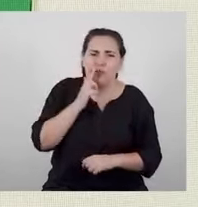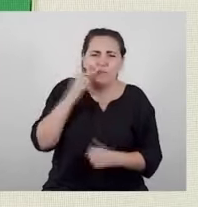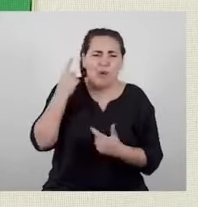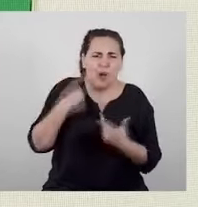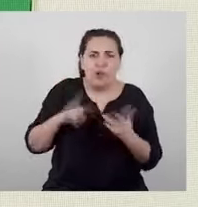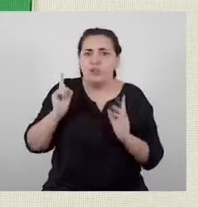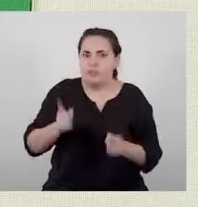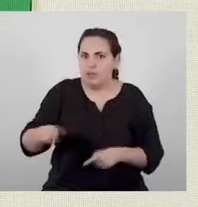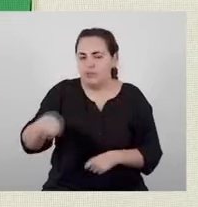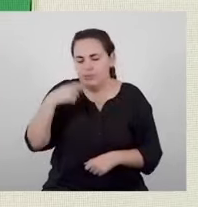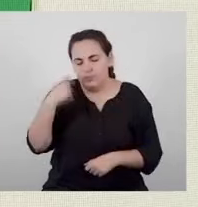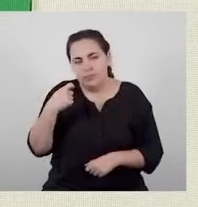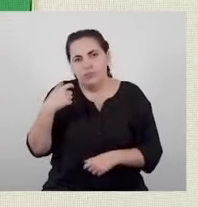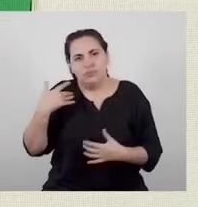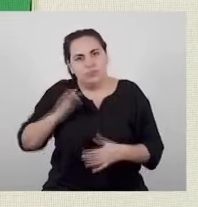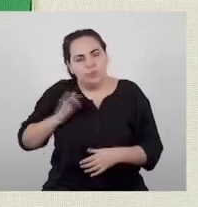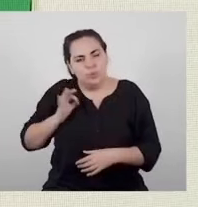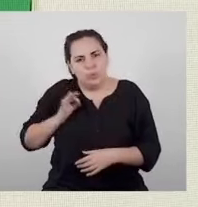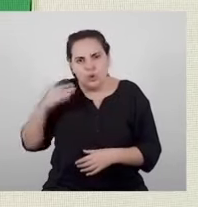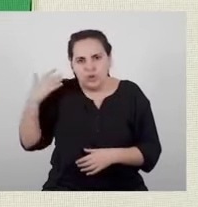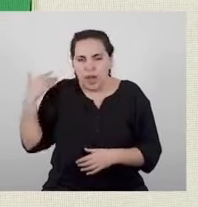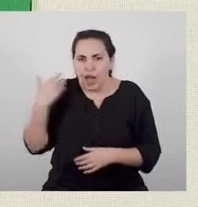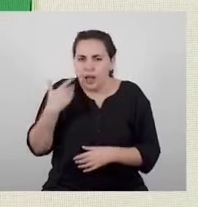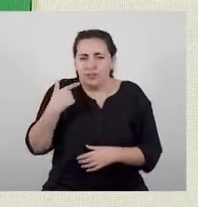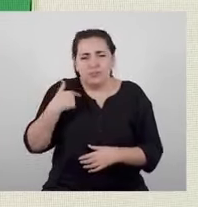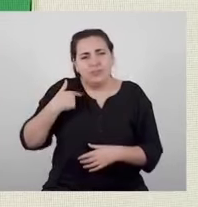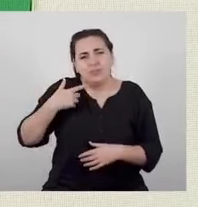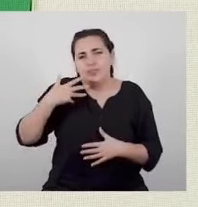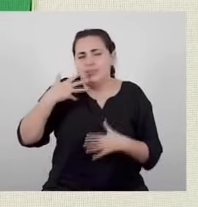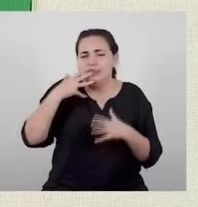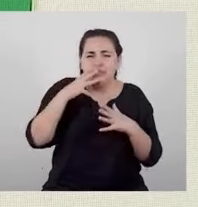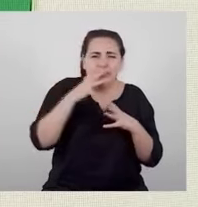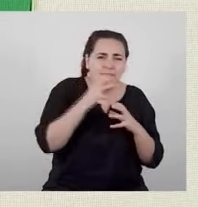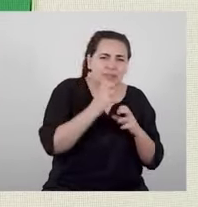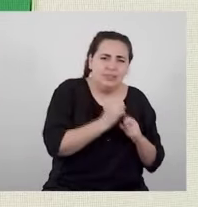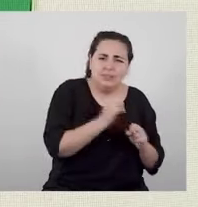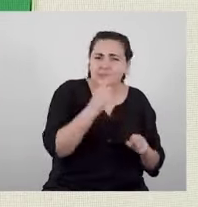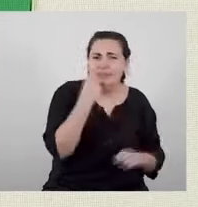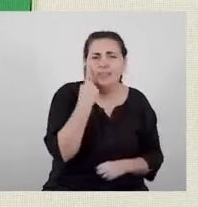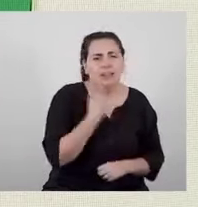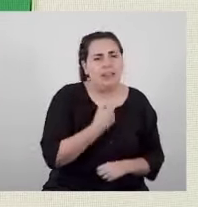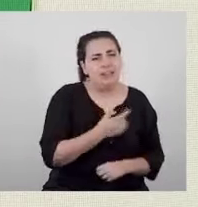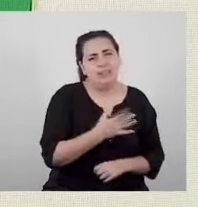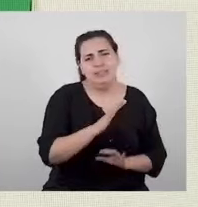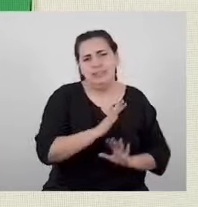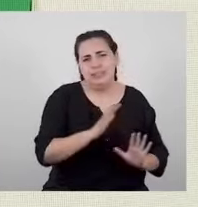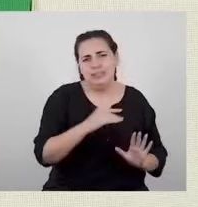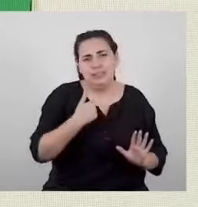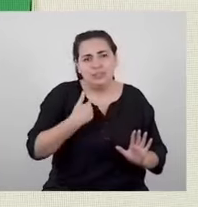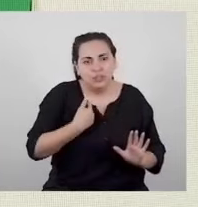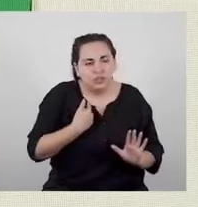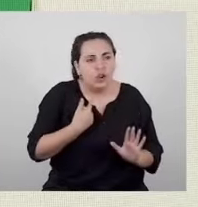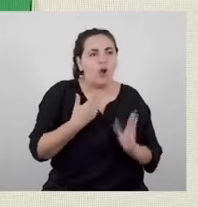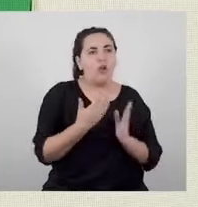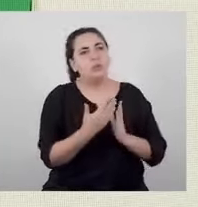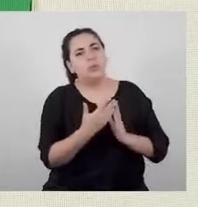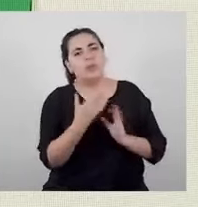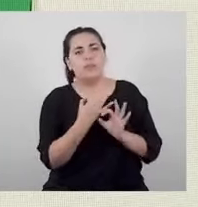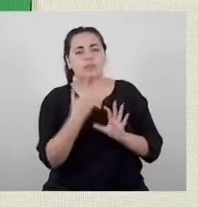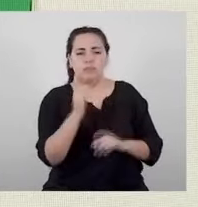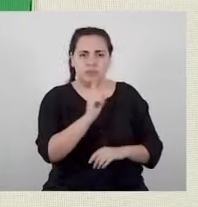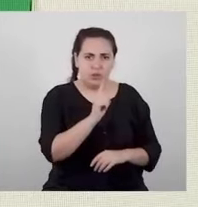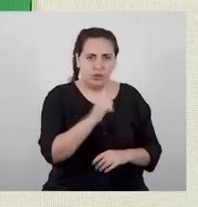y merca un montón de años y llegué a lugares muy tristes en relación a mi vida yo no lo estudié lo padecí pero hay gente que